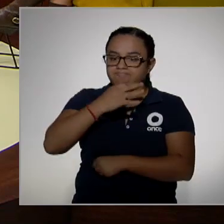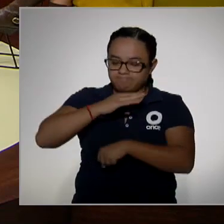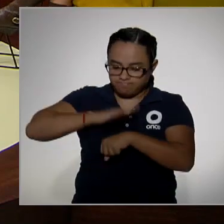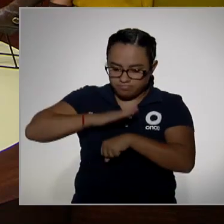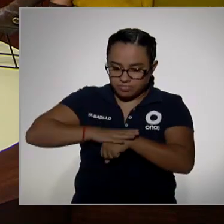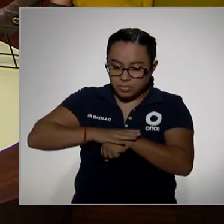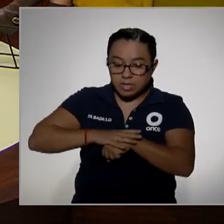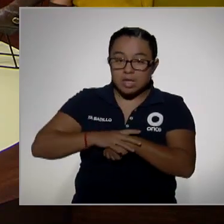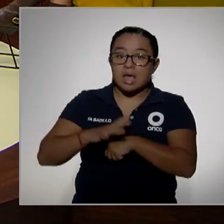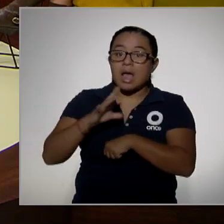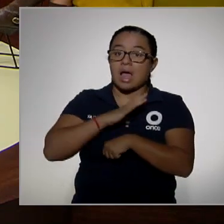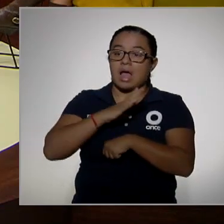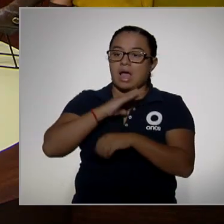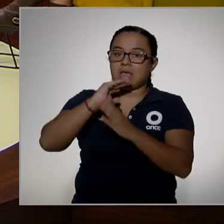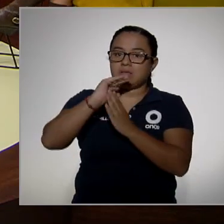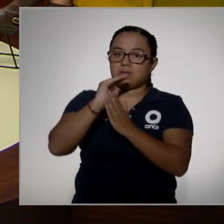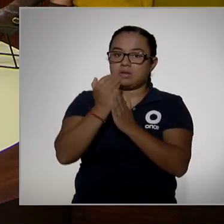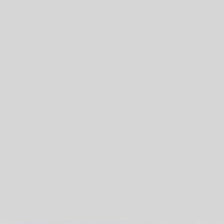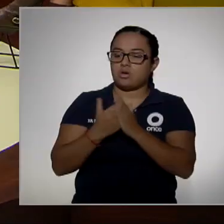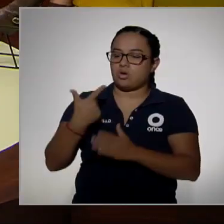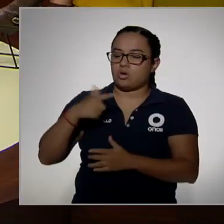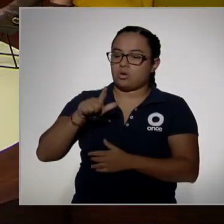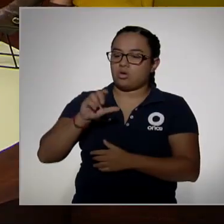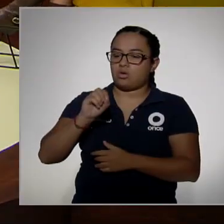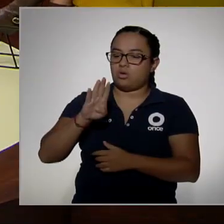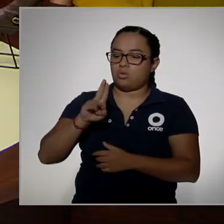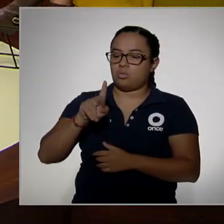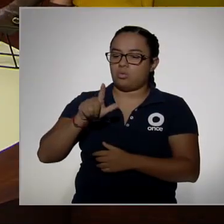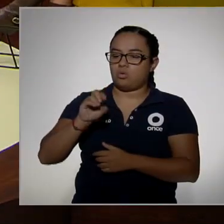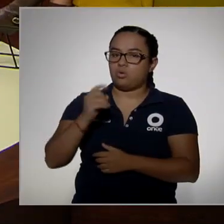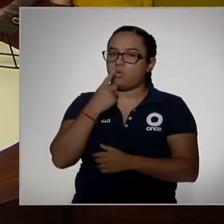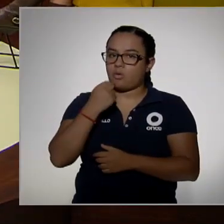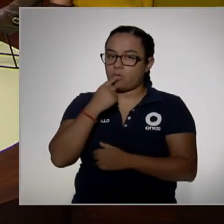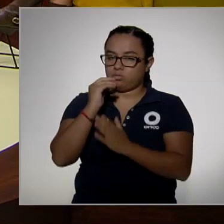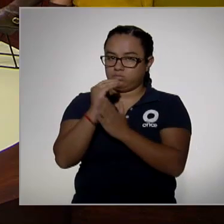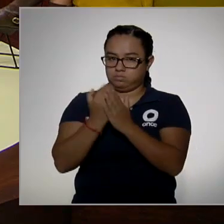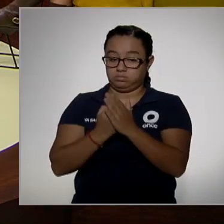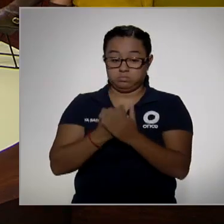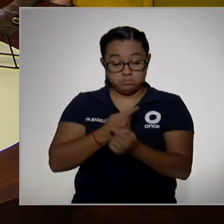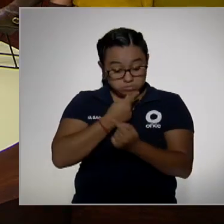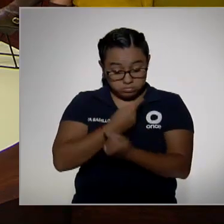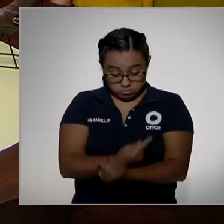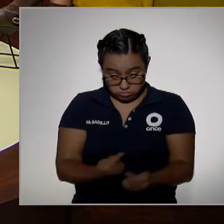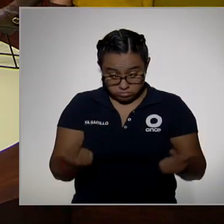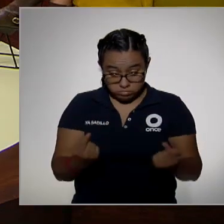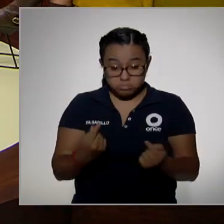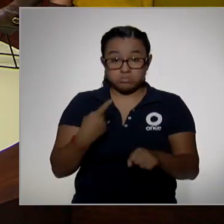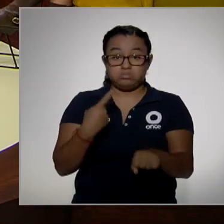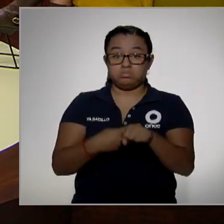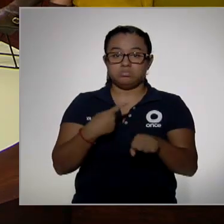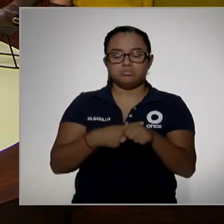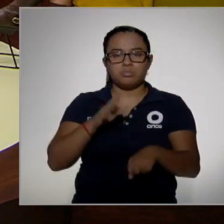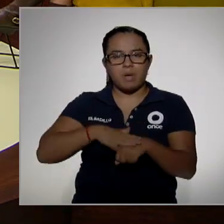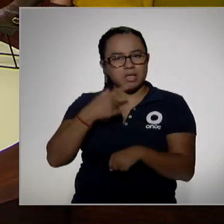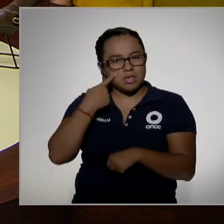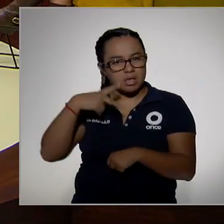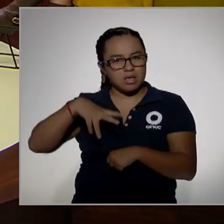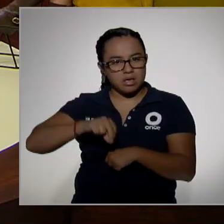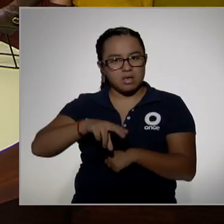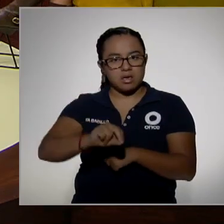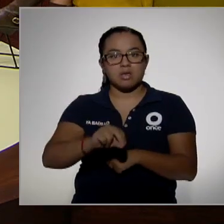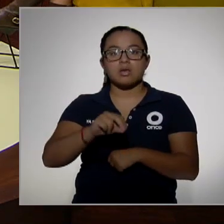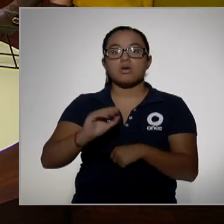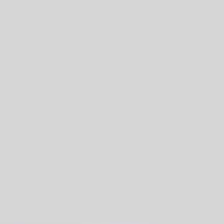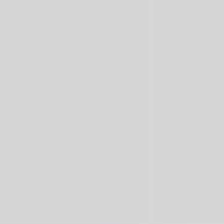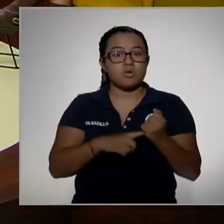orientan aquí hay una disminución en los glóbulos rojos en los niños es una enfermedad frecuente la anemia por